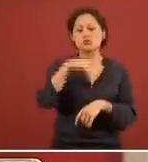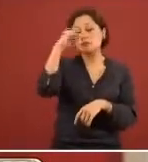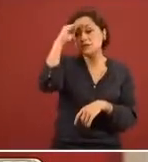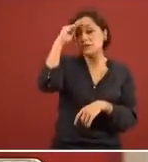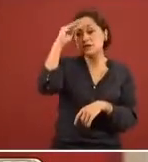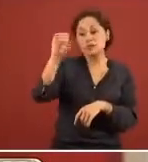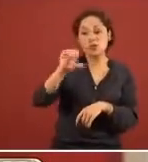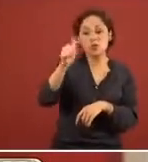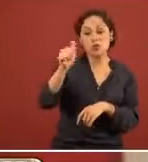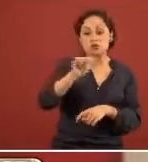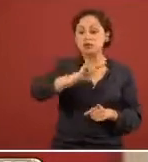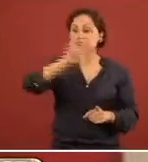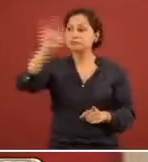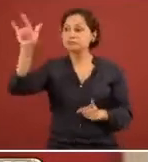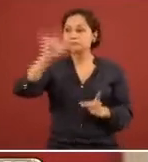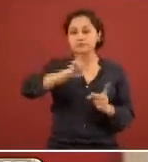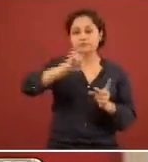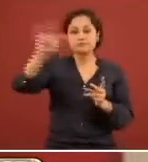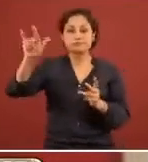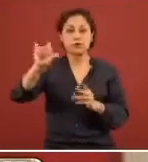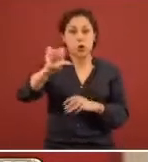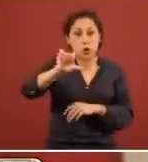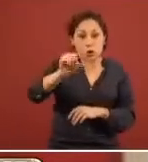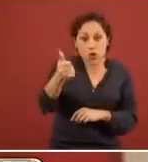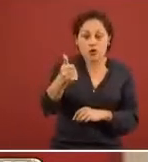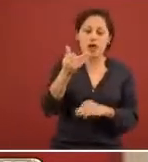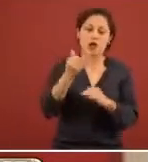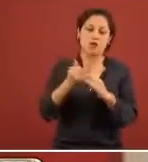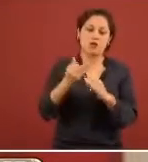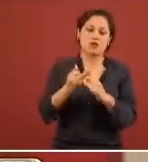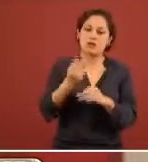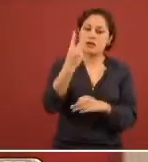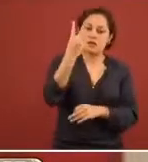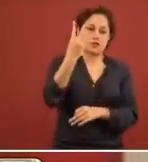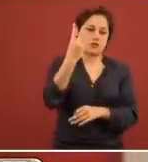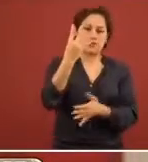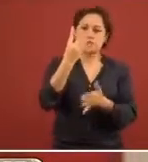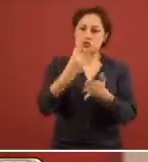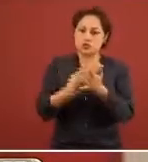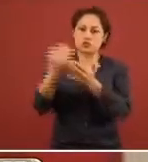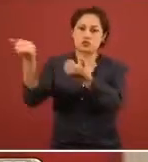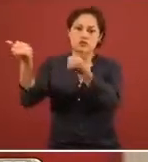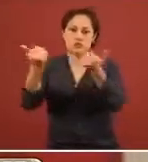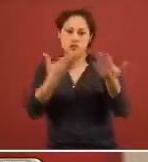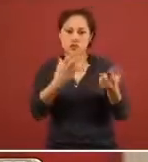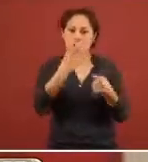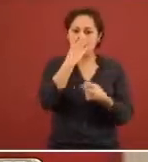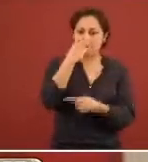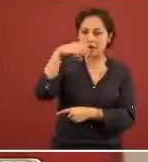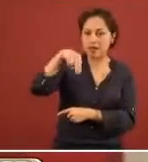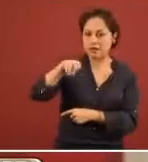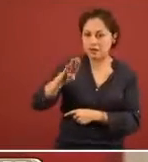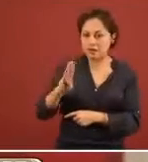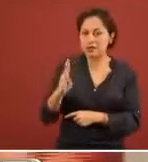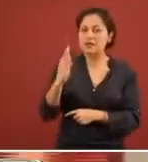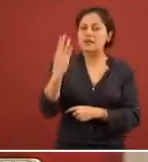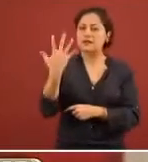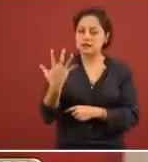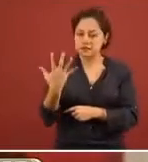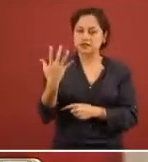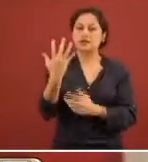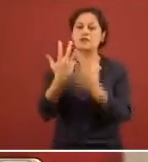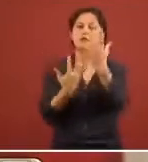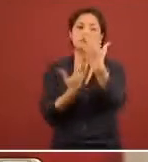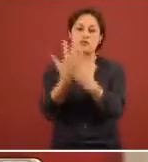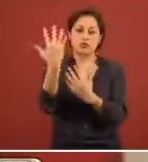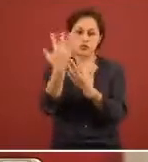aéreo México-China, llegó la gran mayoría de los cubrebocas N95 y guantes. Otros insumos